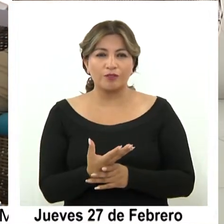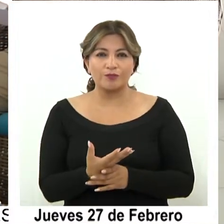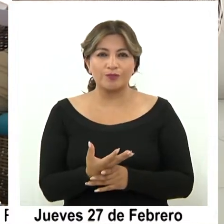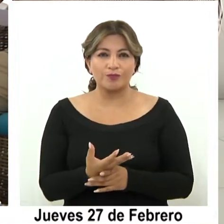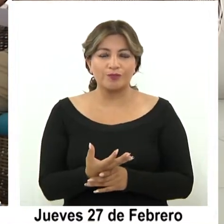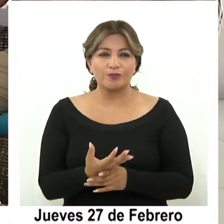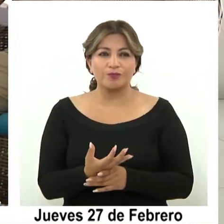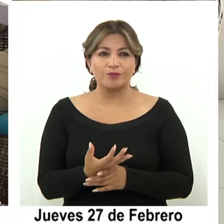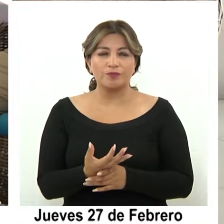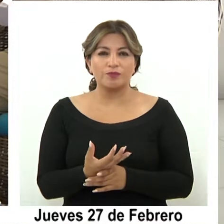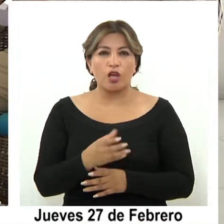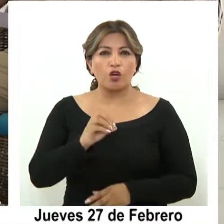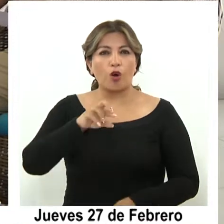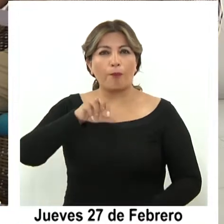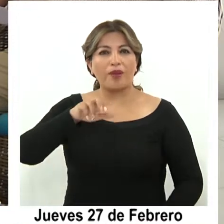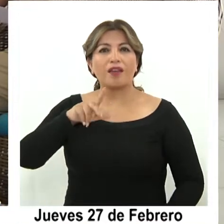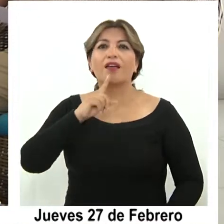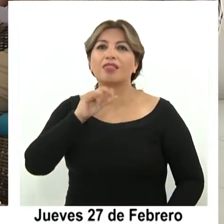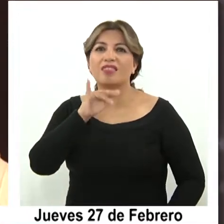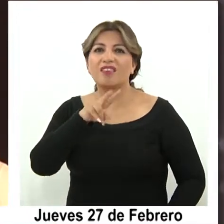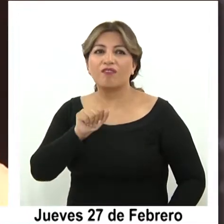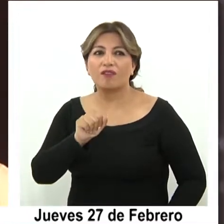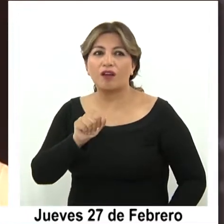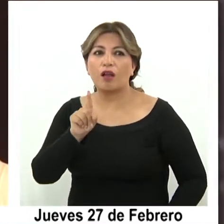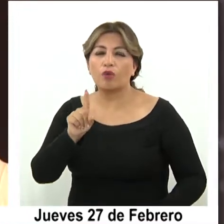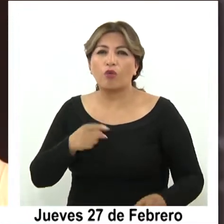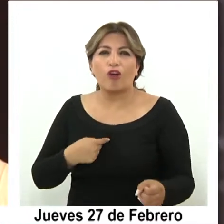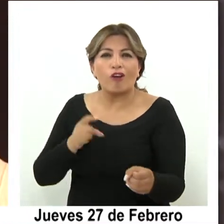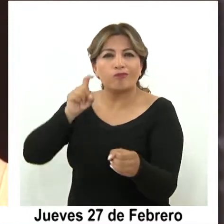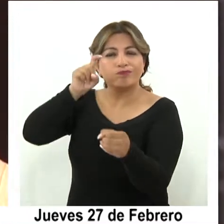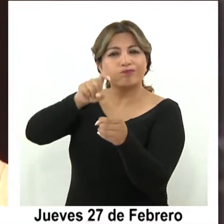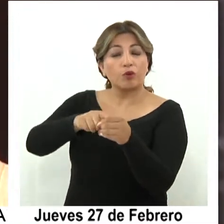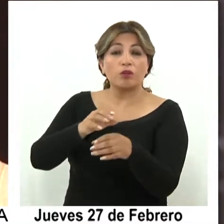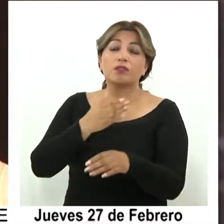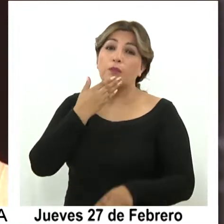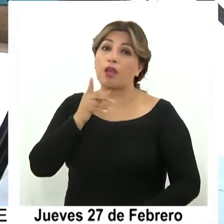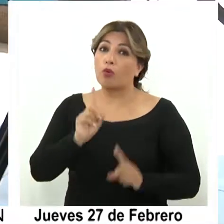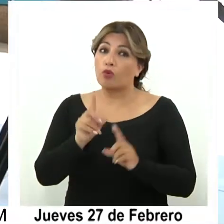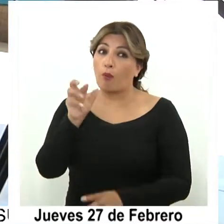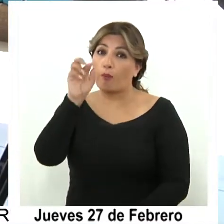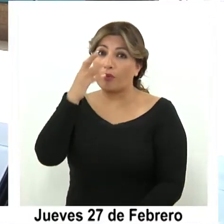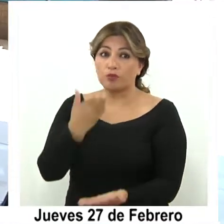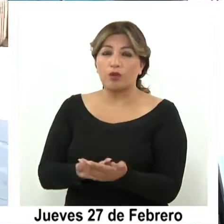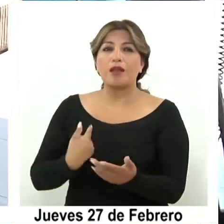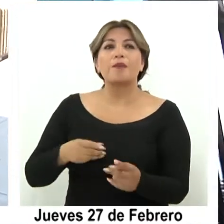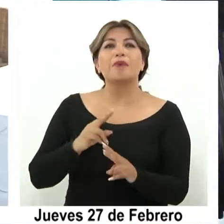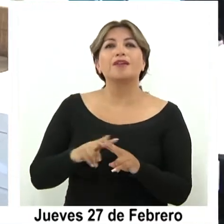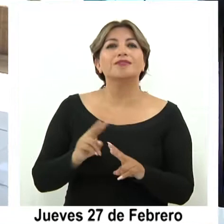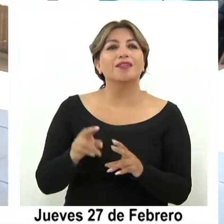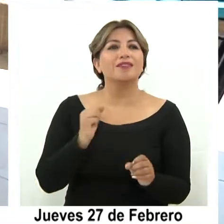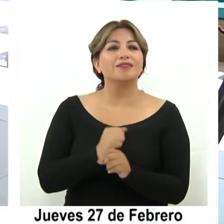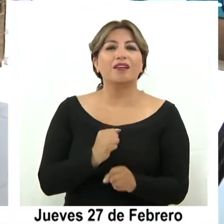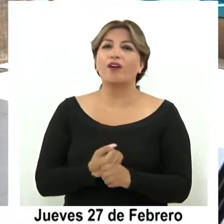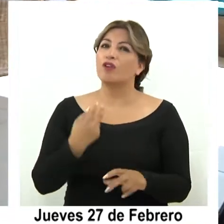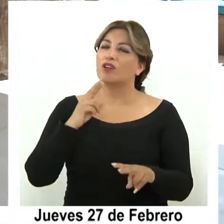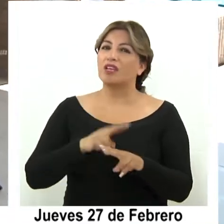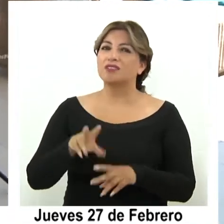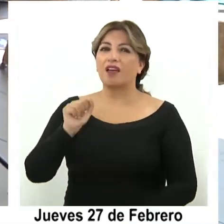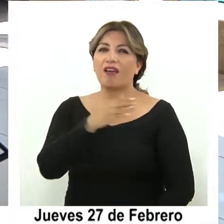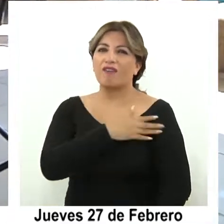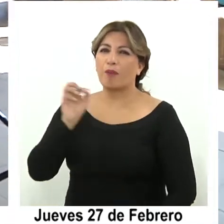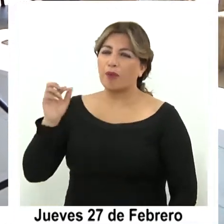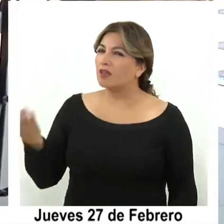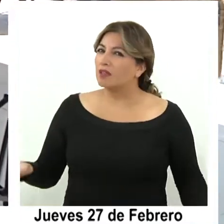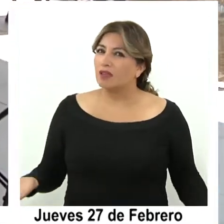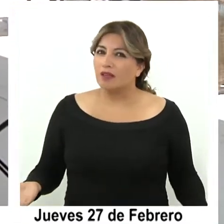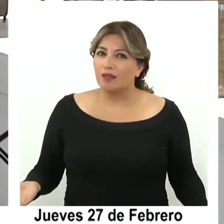una especie de, hasta cooperativas, entiendo que podrían eventualmente asociarse o postular para hacer la tarea que hacen actualmente las AFP,